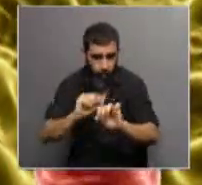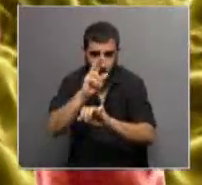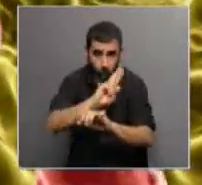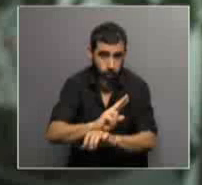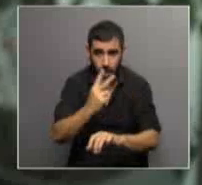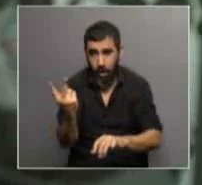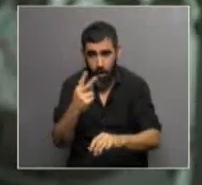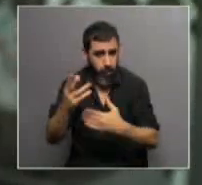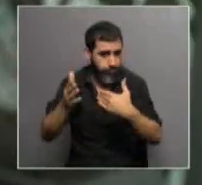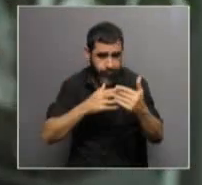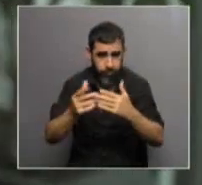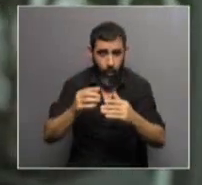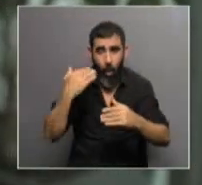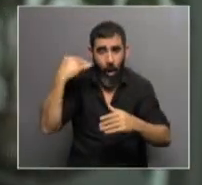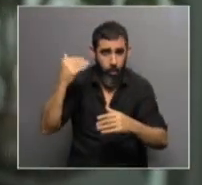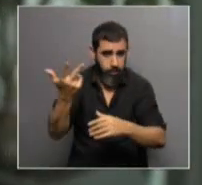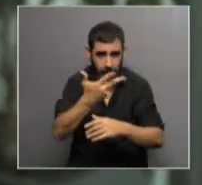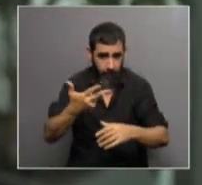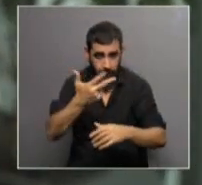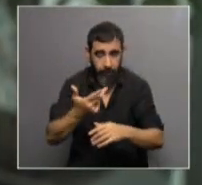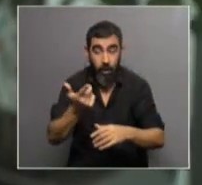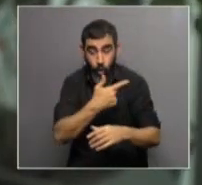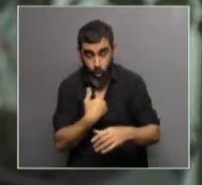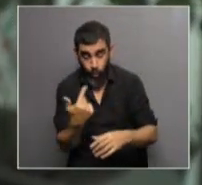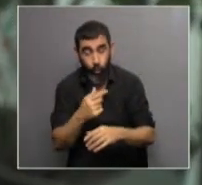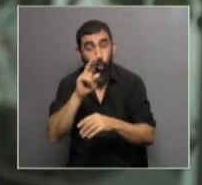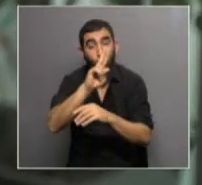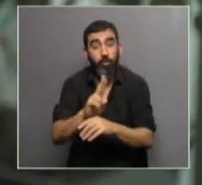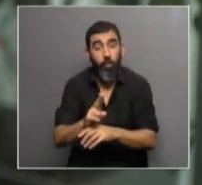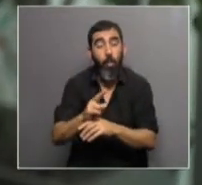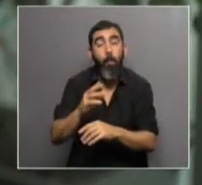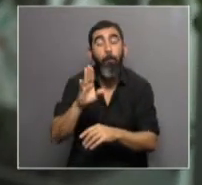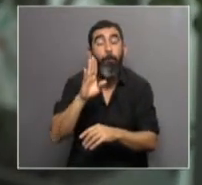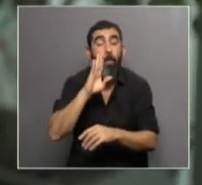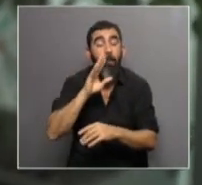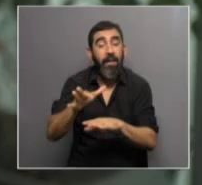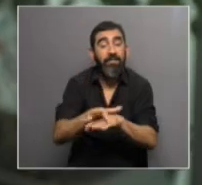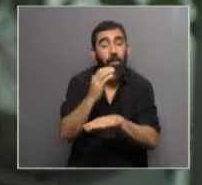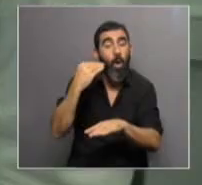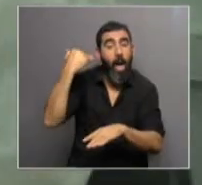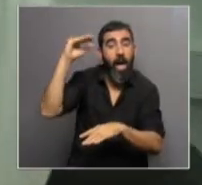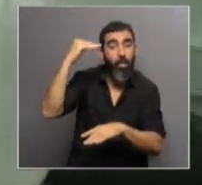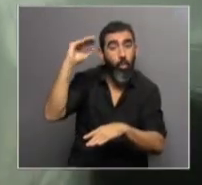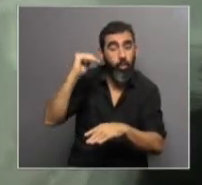pluripotentes inducidas o las adultas en nuestro caso en particular utilizamos células madres adultas